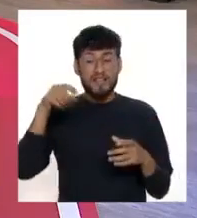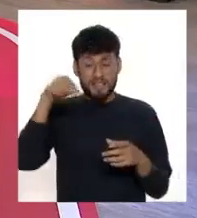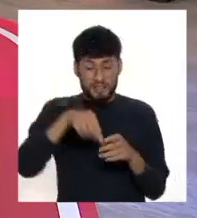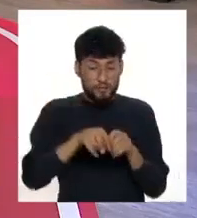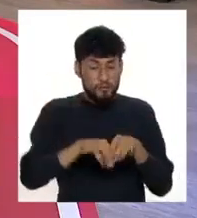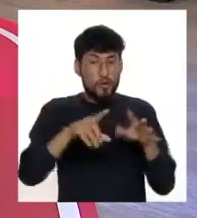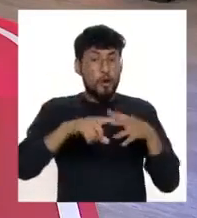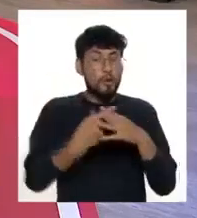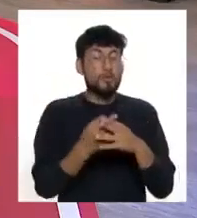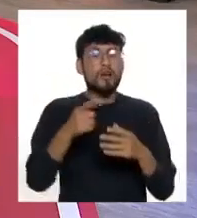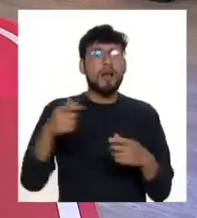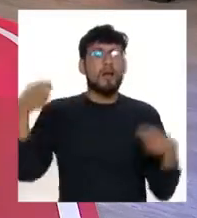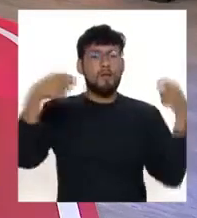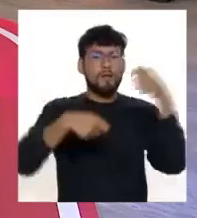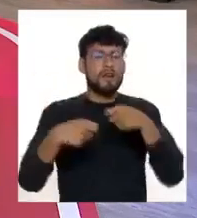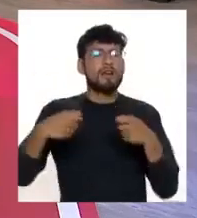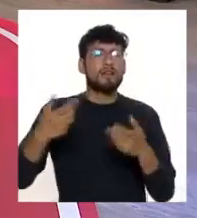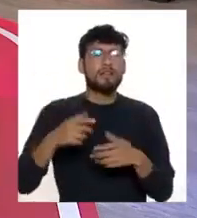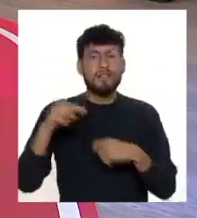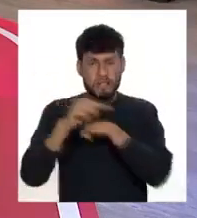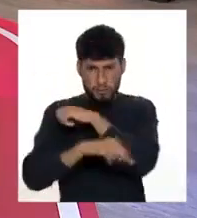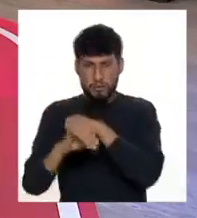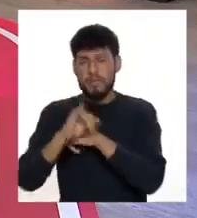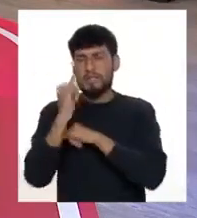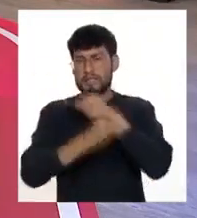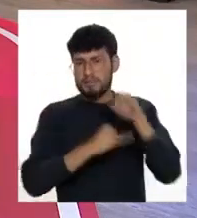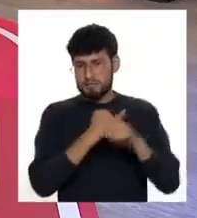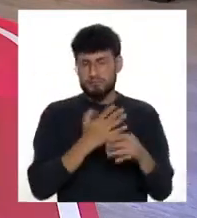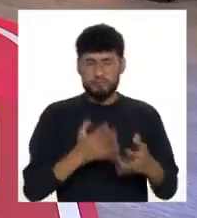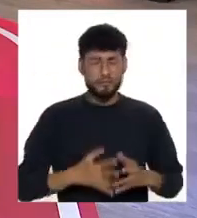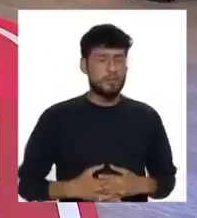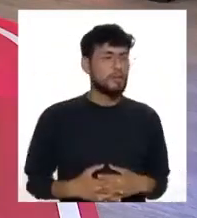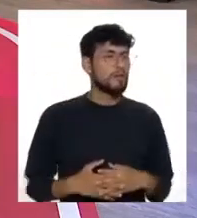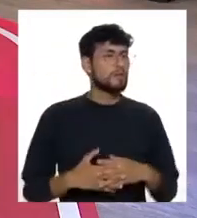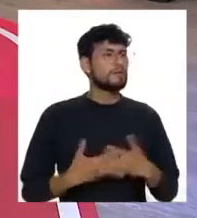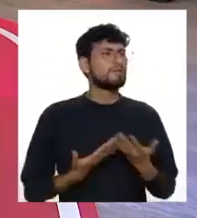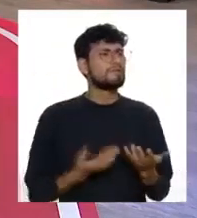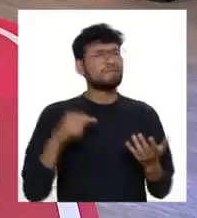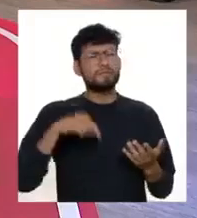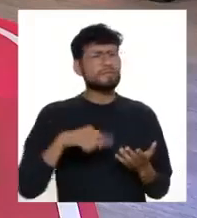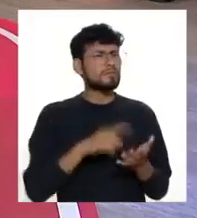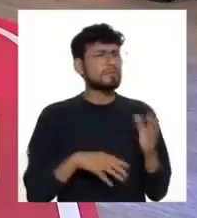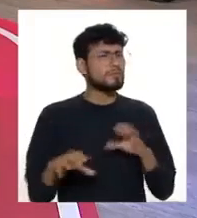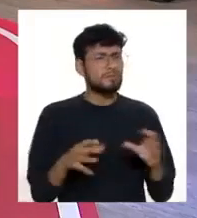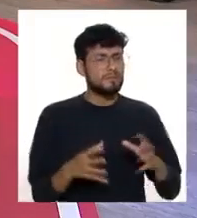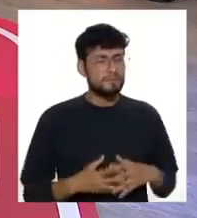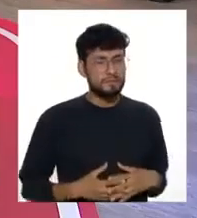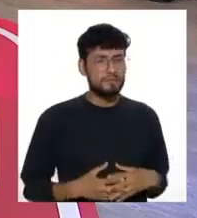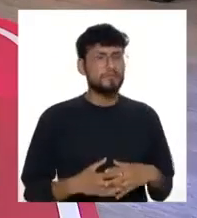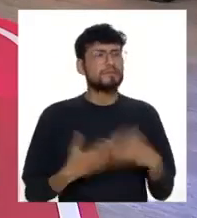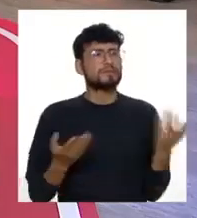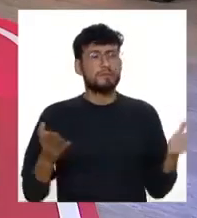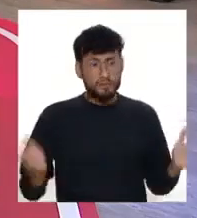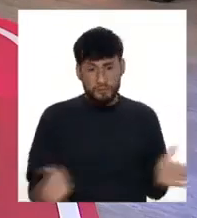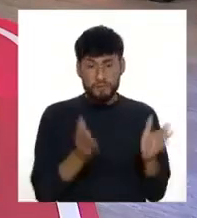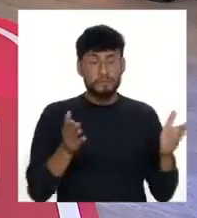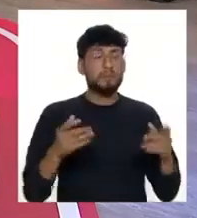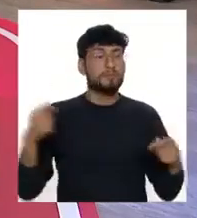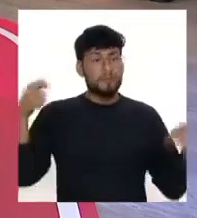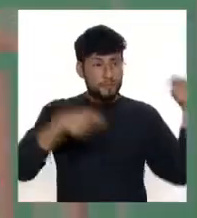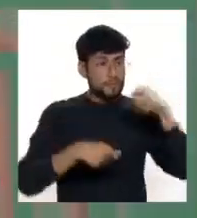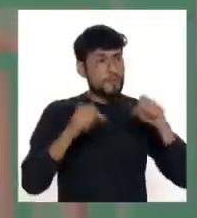de fondo inversionistas tanto nacionales como internacionales entonces lo que hacemos nosotros es promover